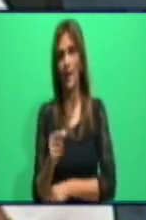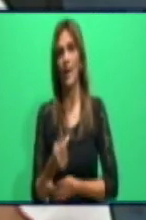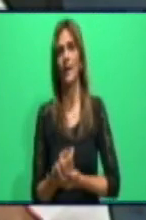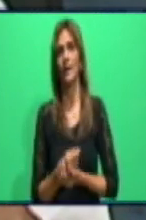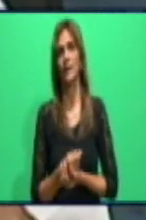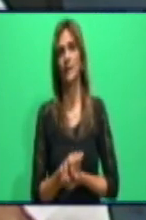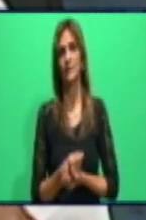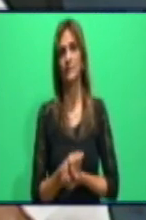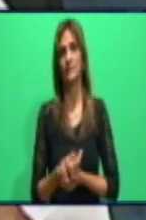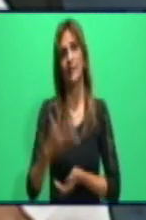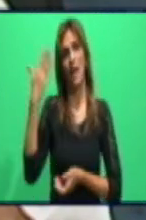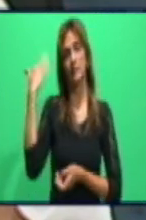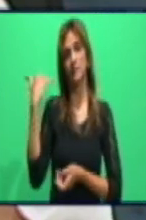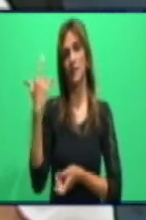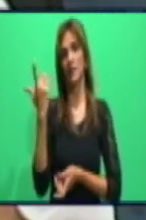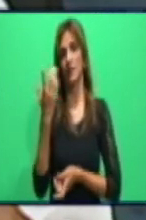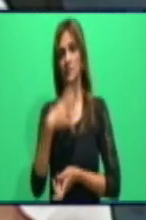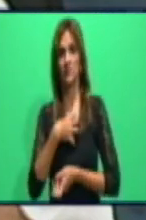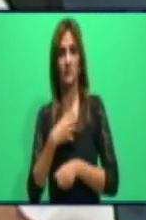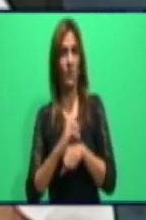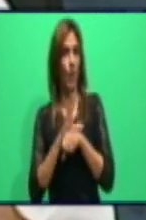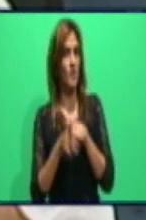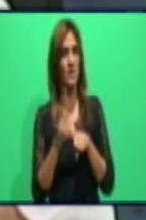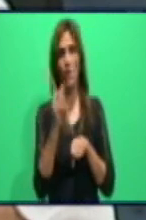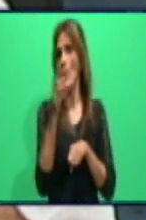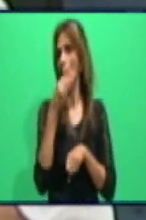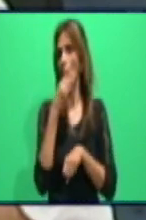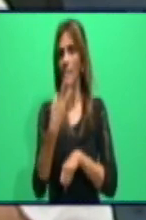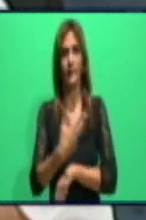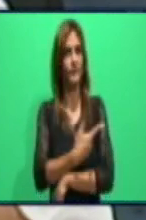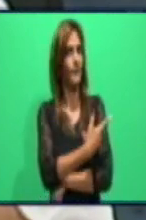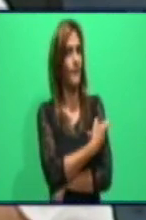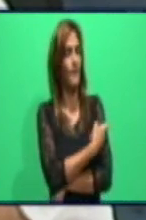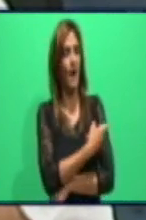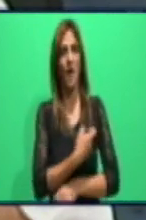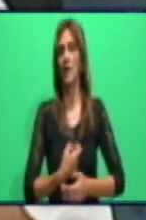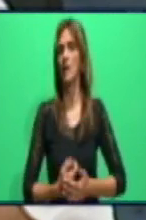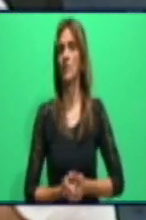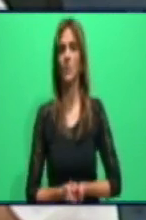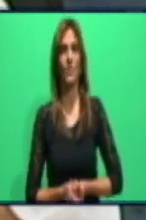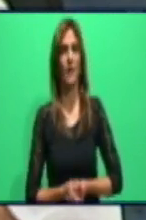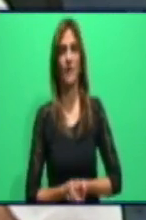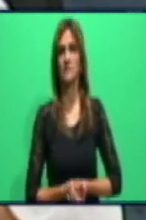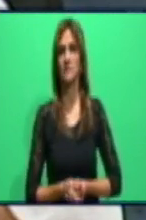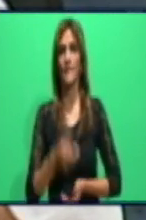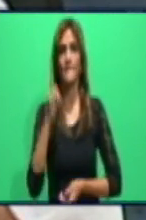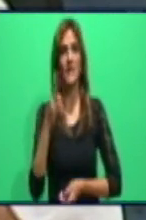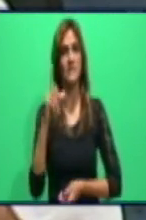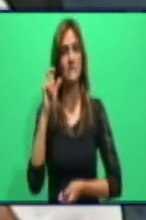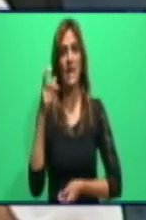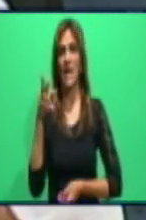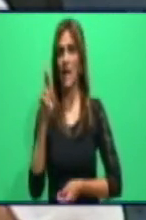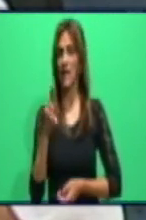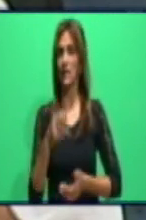infección de del sarcófago confirmado mediante la mediante el pcr en tiempo real